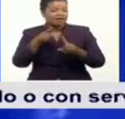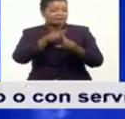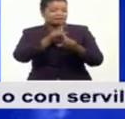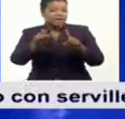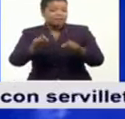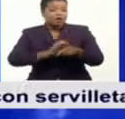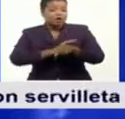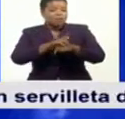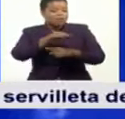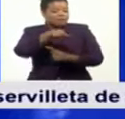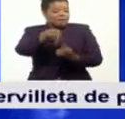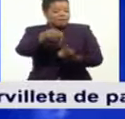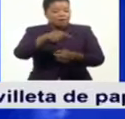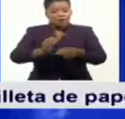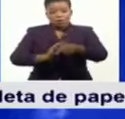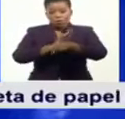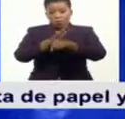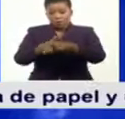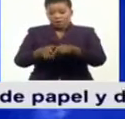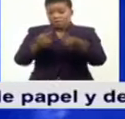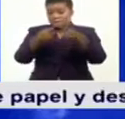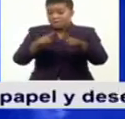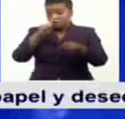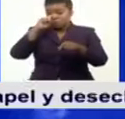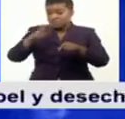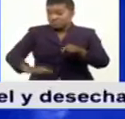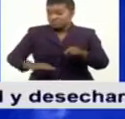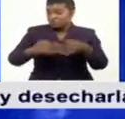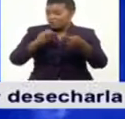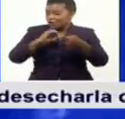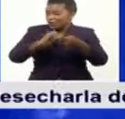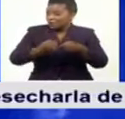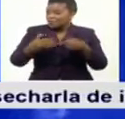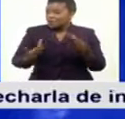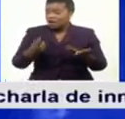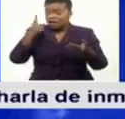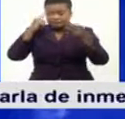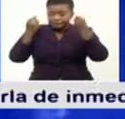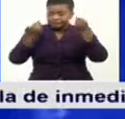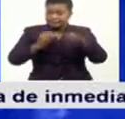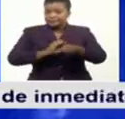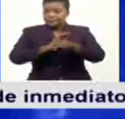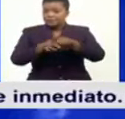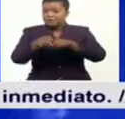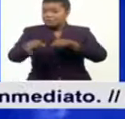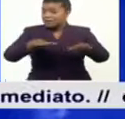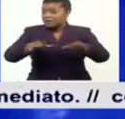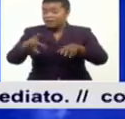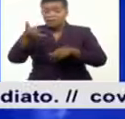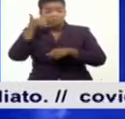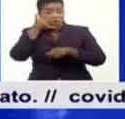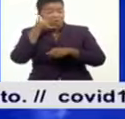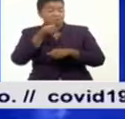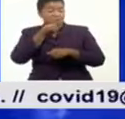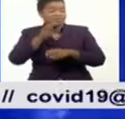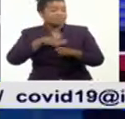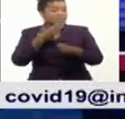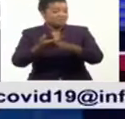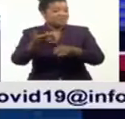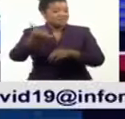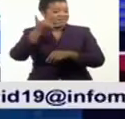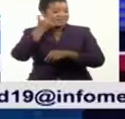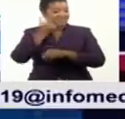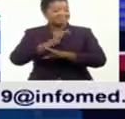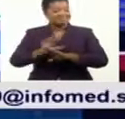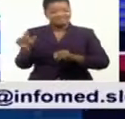hoy en Cuba. Pero Chamaquili, reitero, muy preocupado con el tema de las cepas, así que prepare el celular que quizás lo llame. Así nos